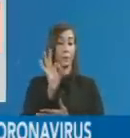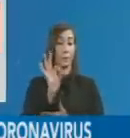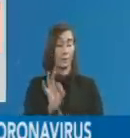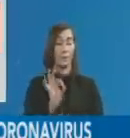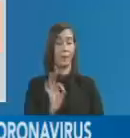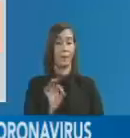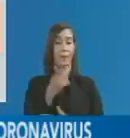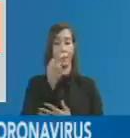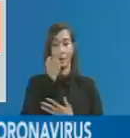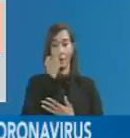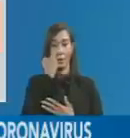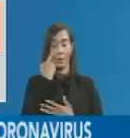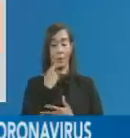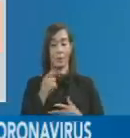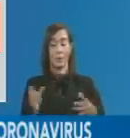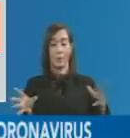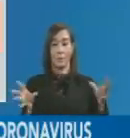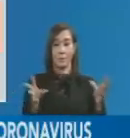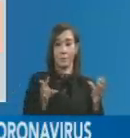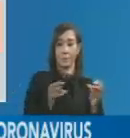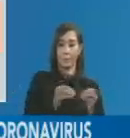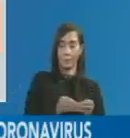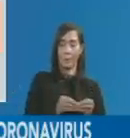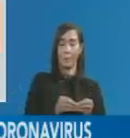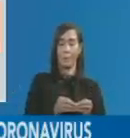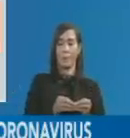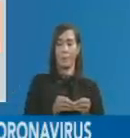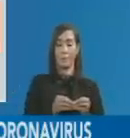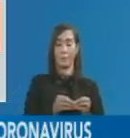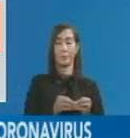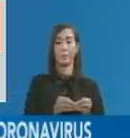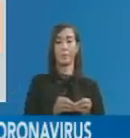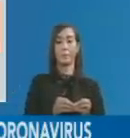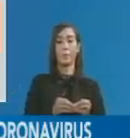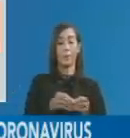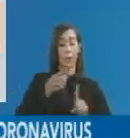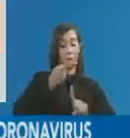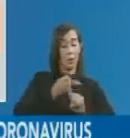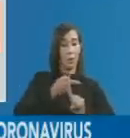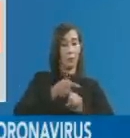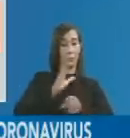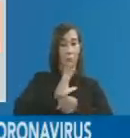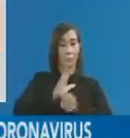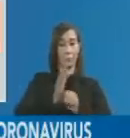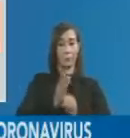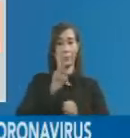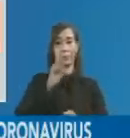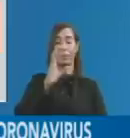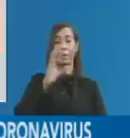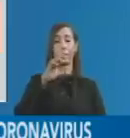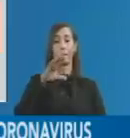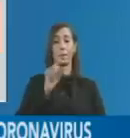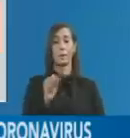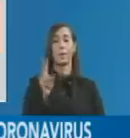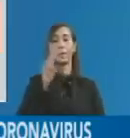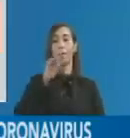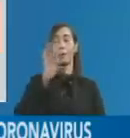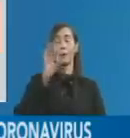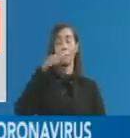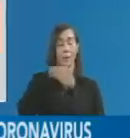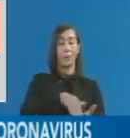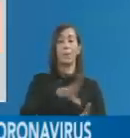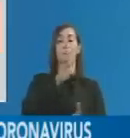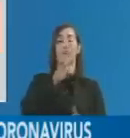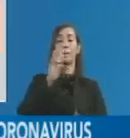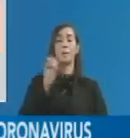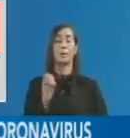2.729 pruebas, con un total de casos confirmados por PCR de